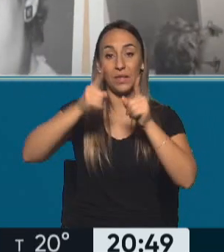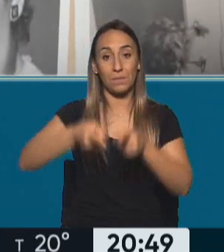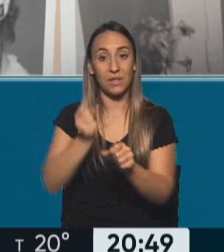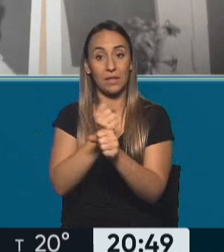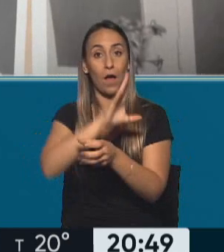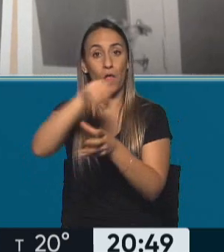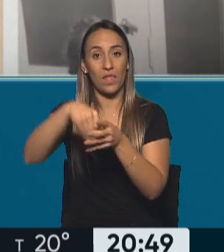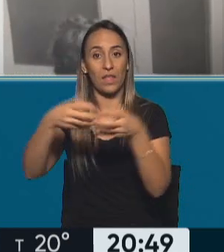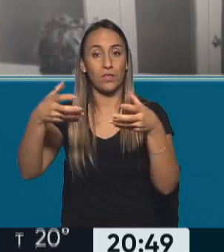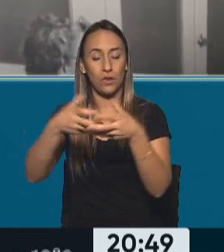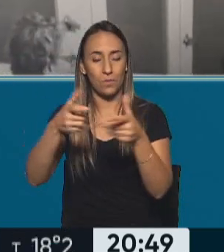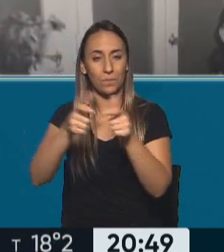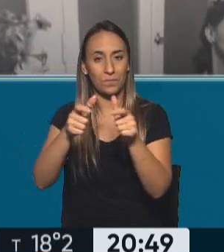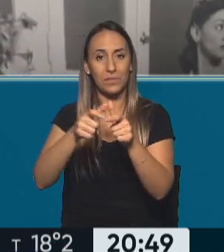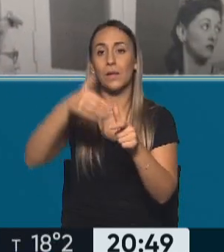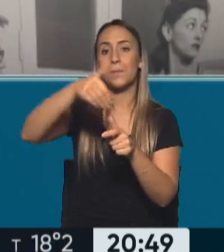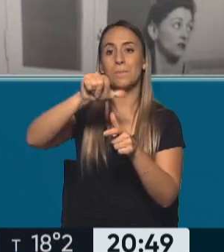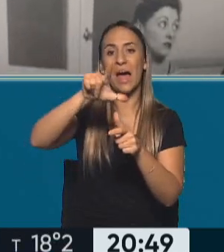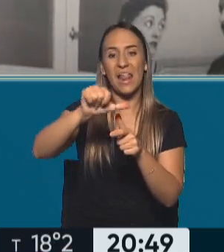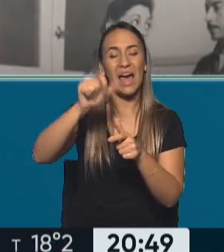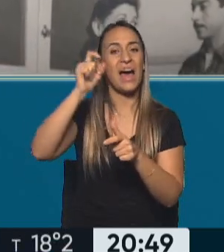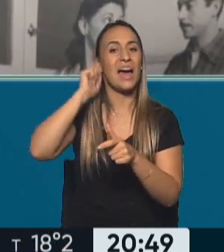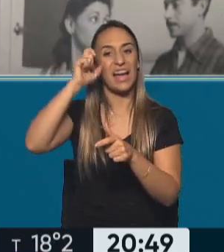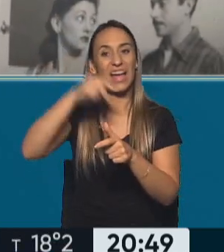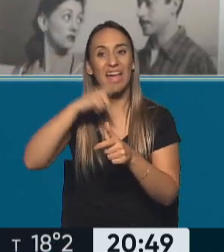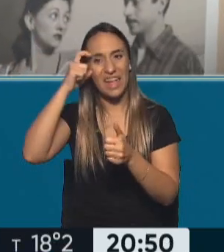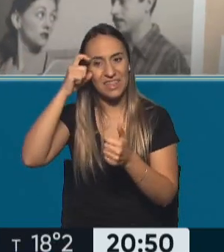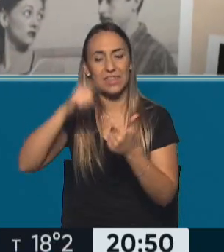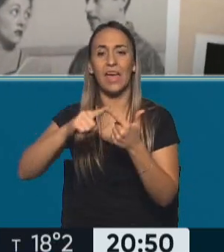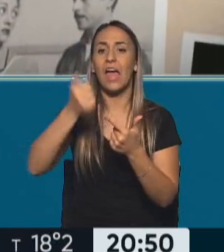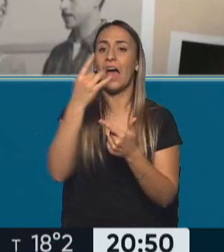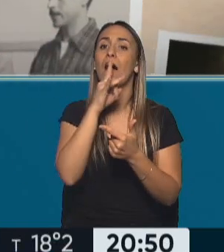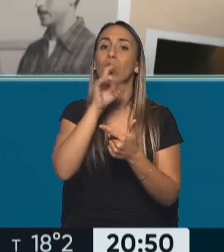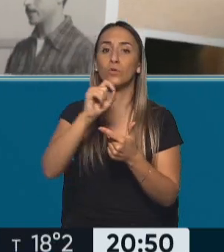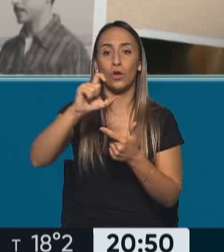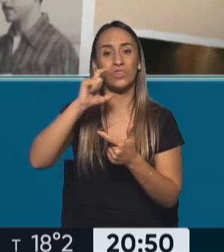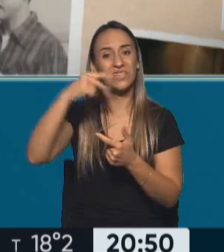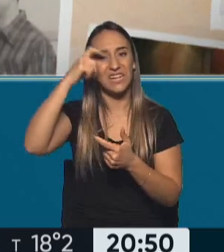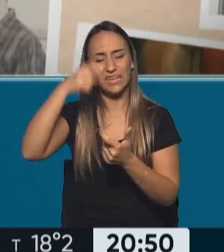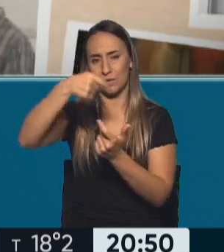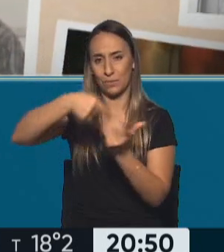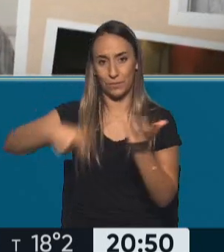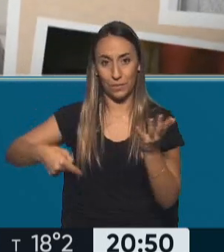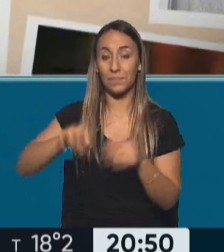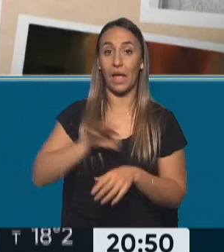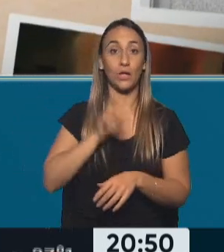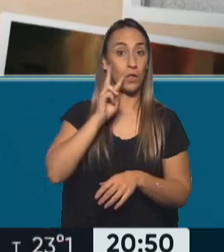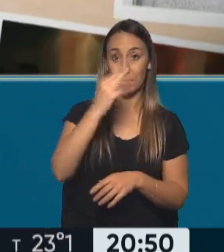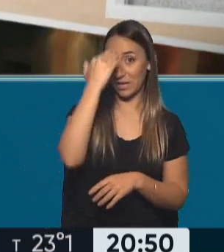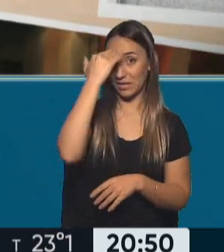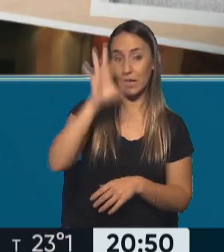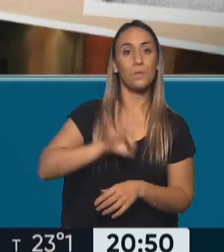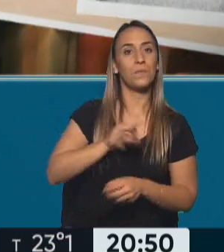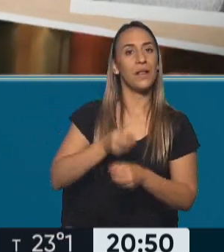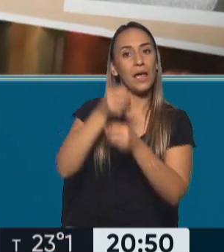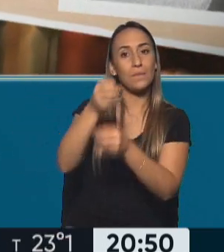Cuerpos perdidos, Vení conmigo, Autocine Mon Amour, El reclam, entre otros films. En 2015 había recibido un